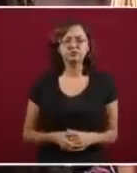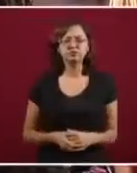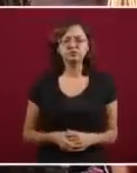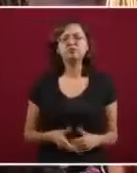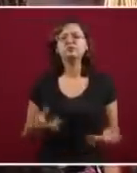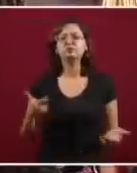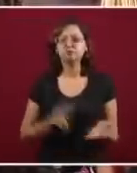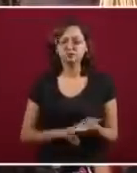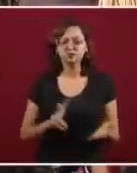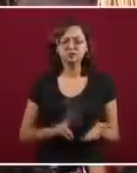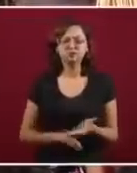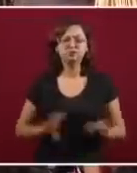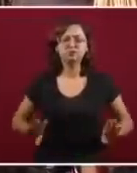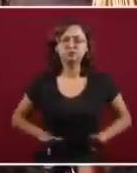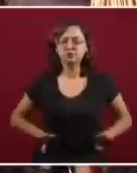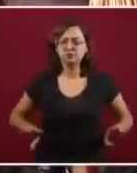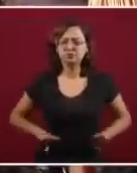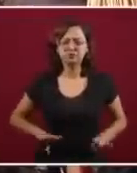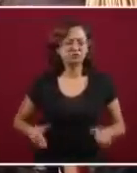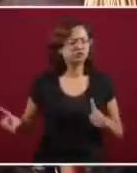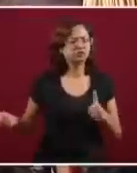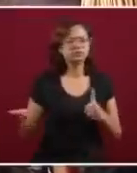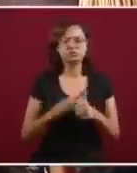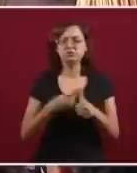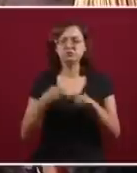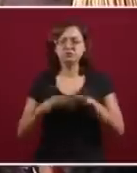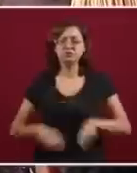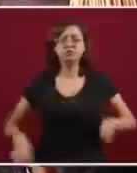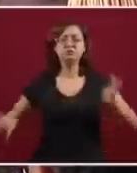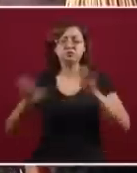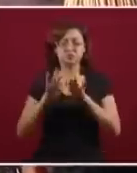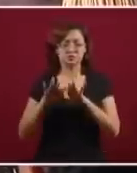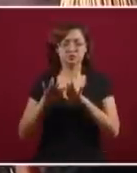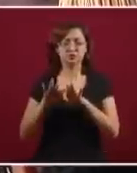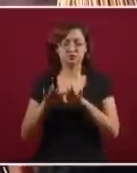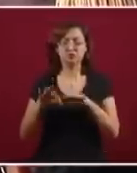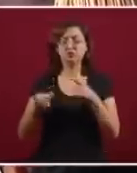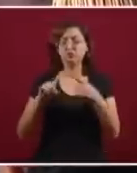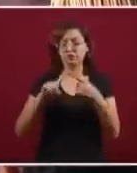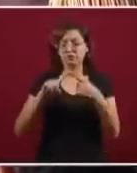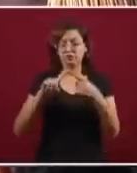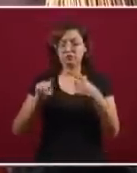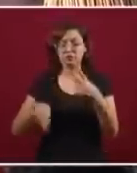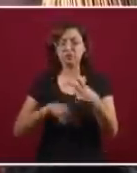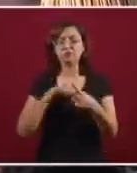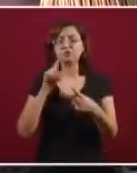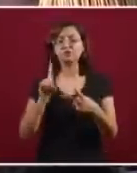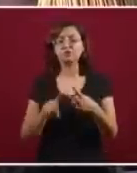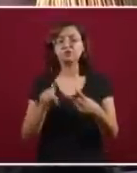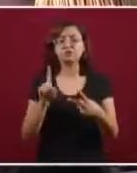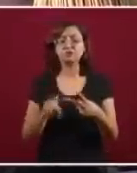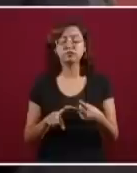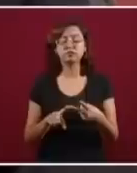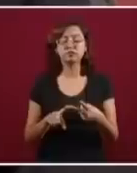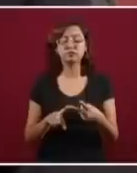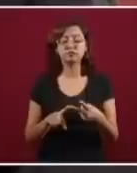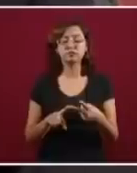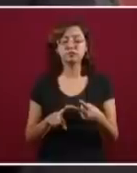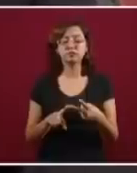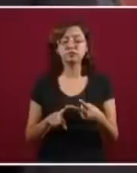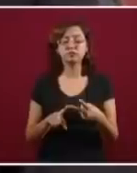los valores lo primero y luego hirviendo